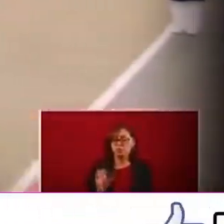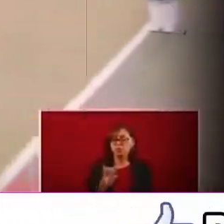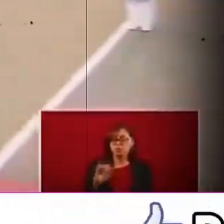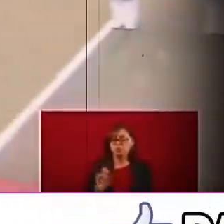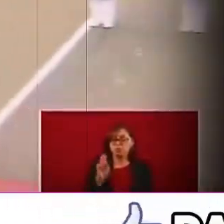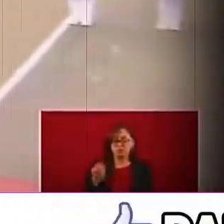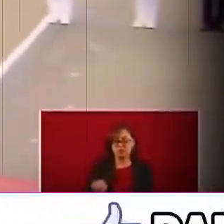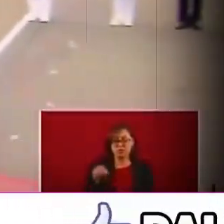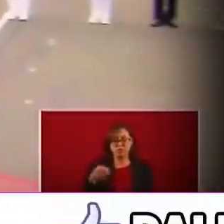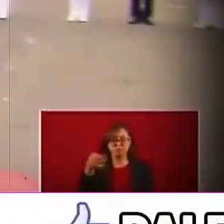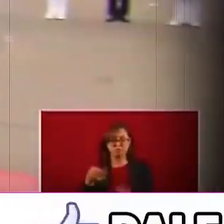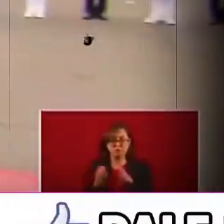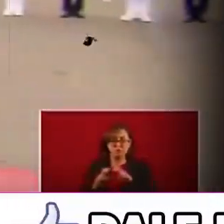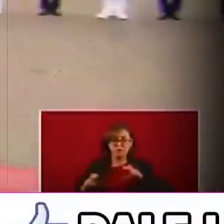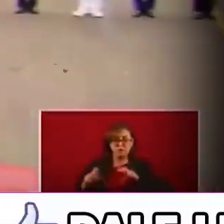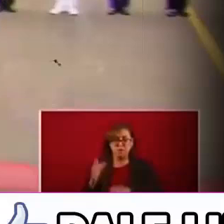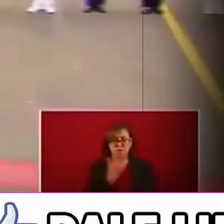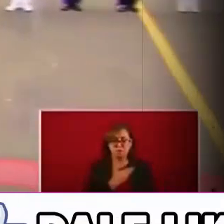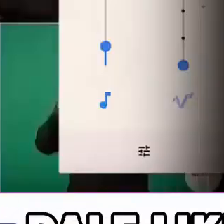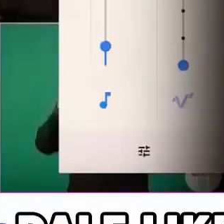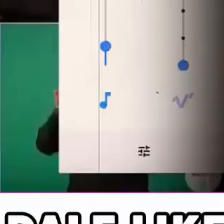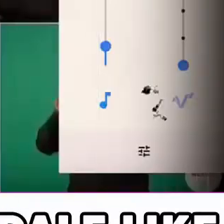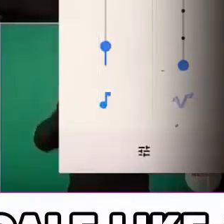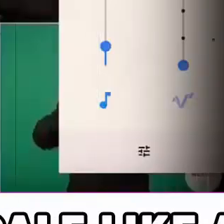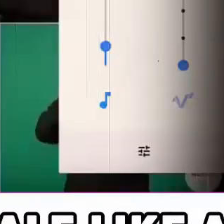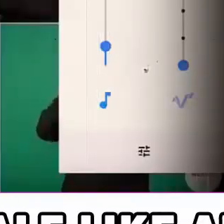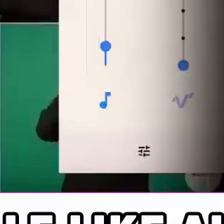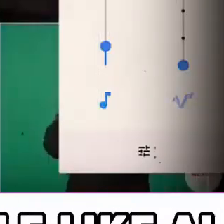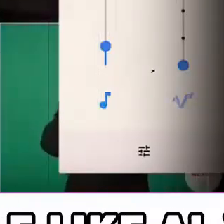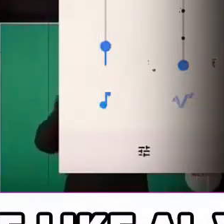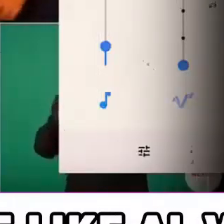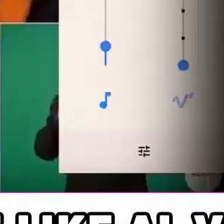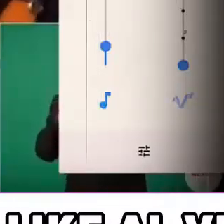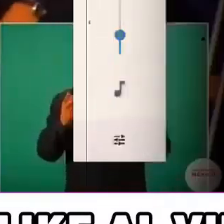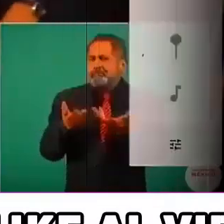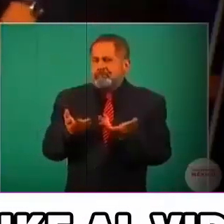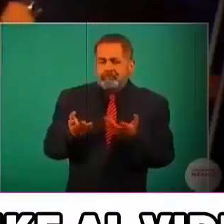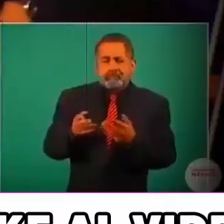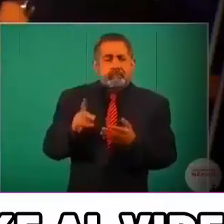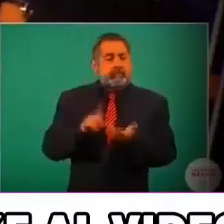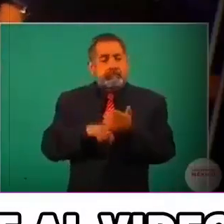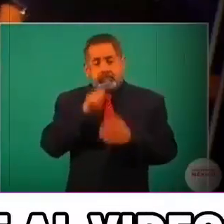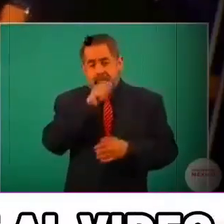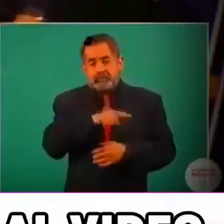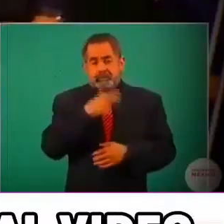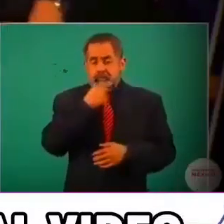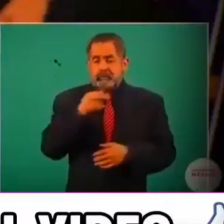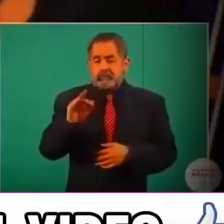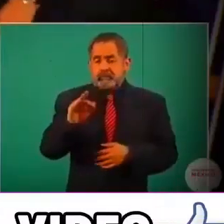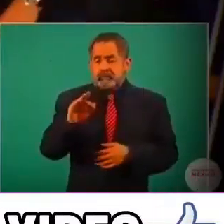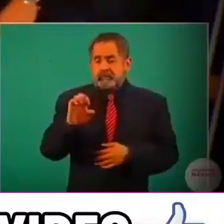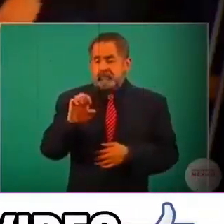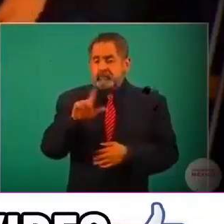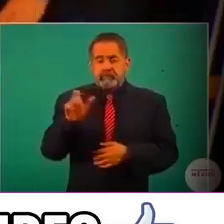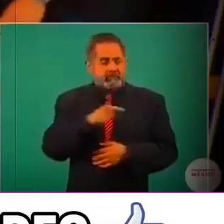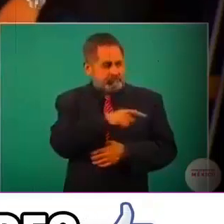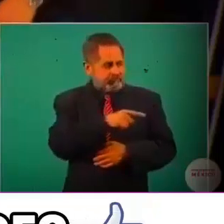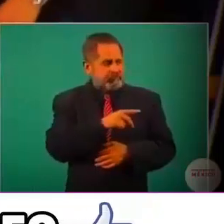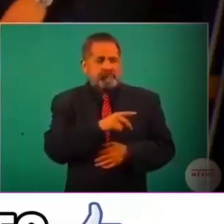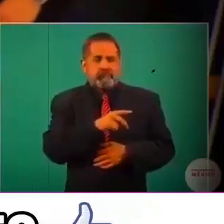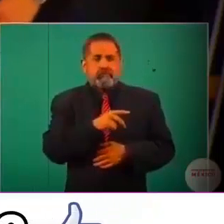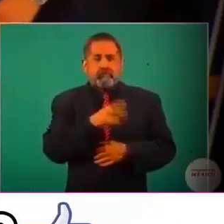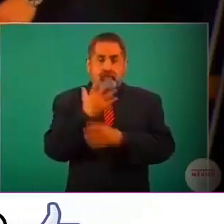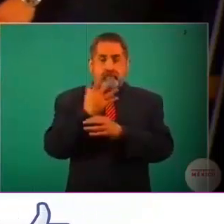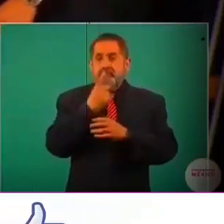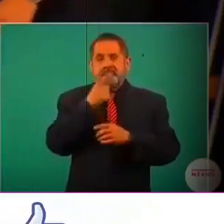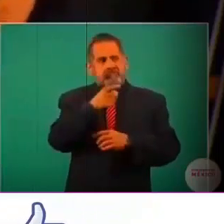extinga dicho instituto. Veamos lo que comentó. También decía Félix Salgado, pues va a caer el INE.